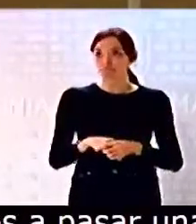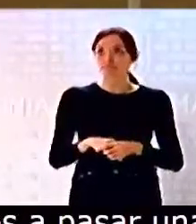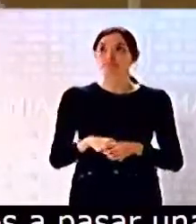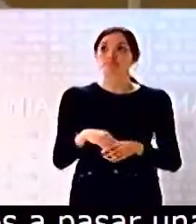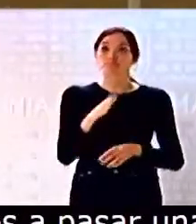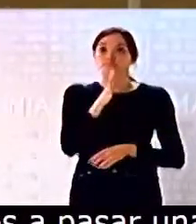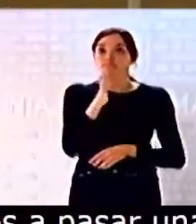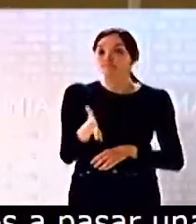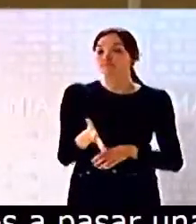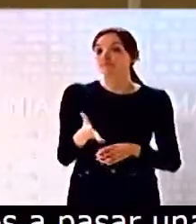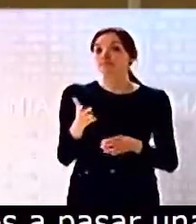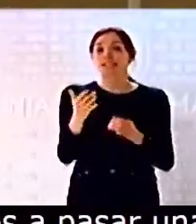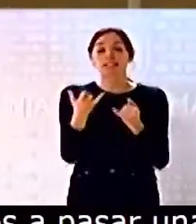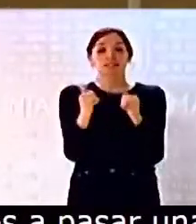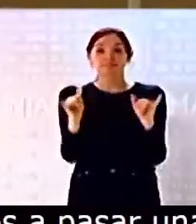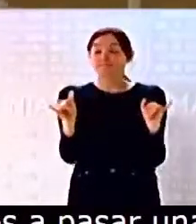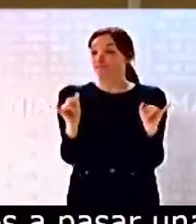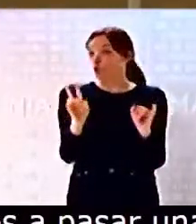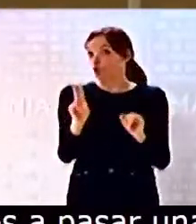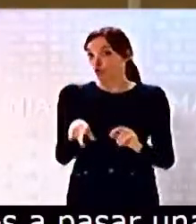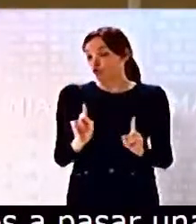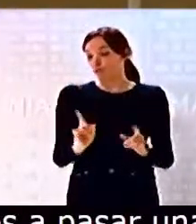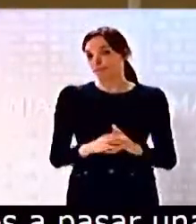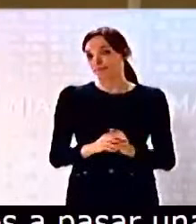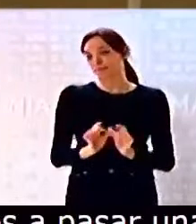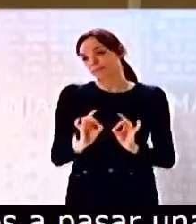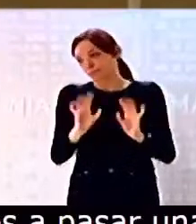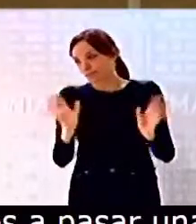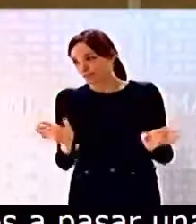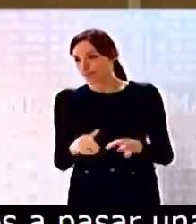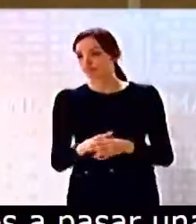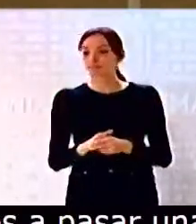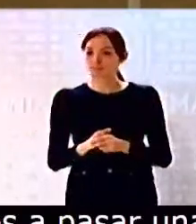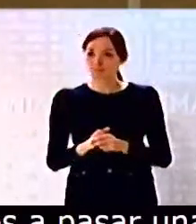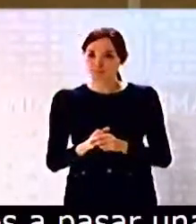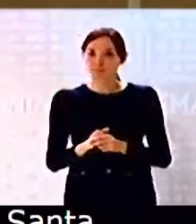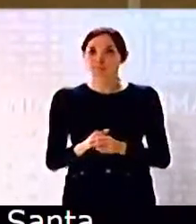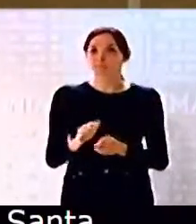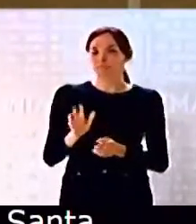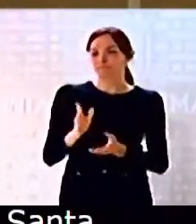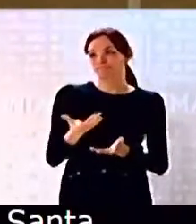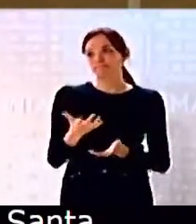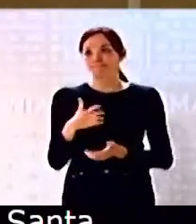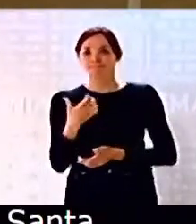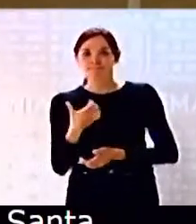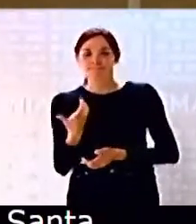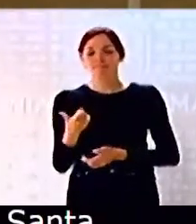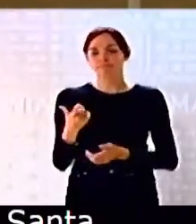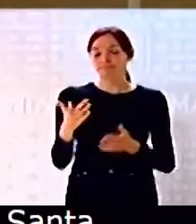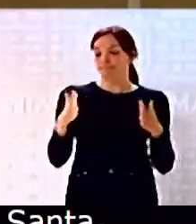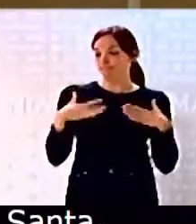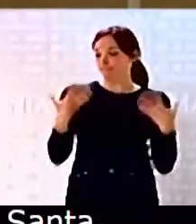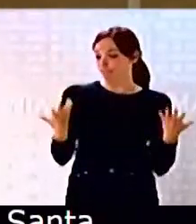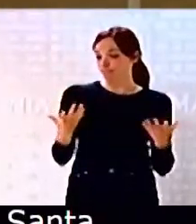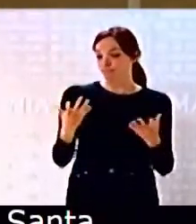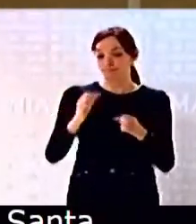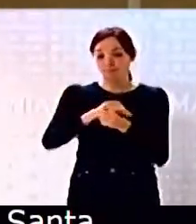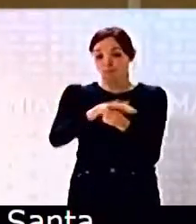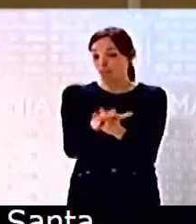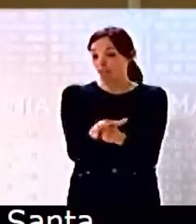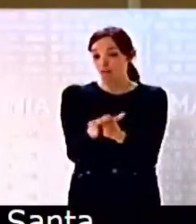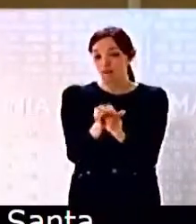porque no se celebra la Semana Santa, pues evidentemente contrariado de que haya venido esta pandemia y que nos